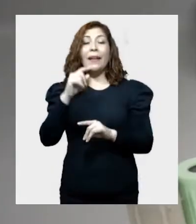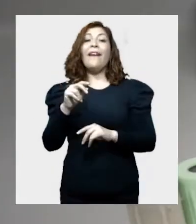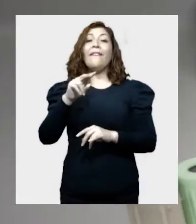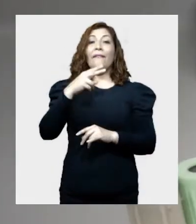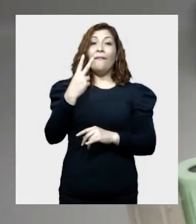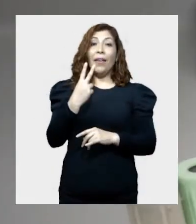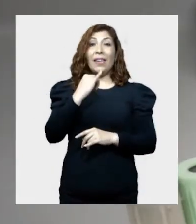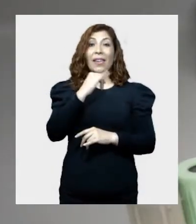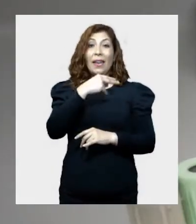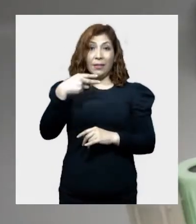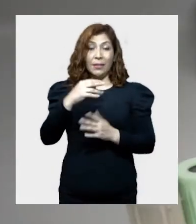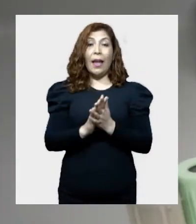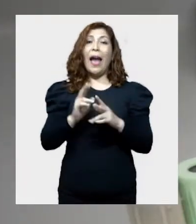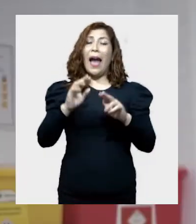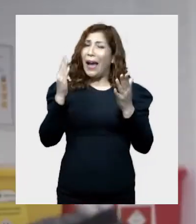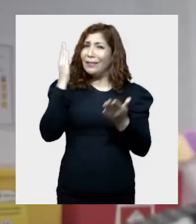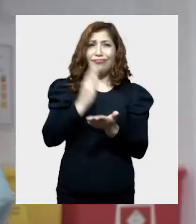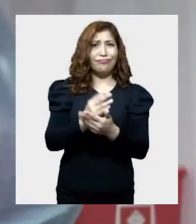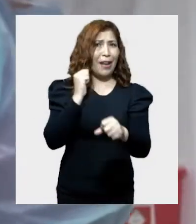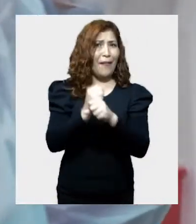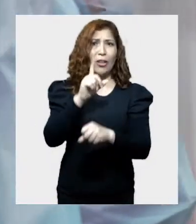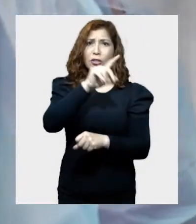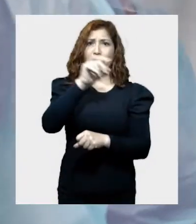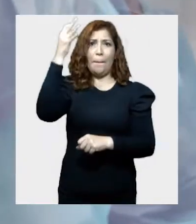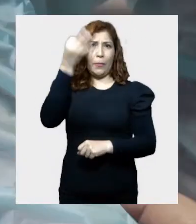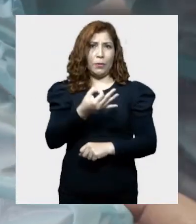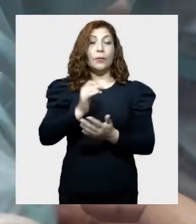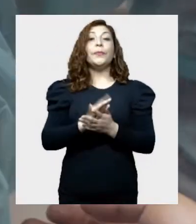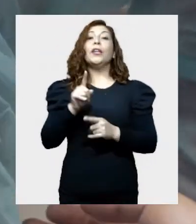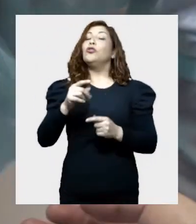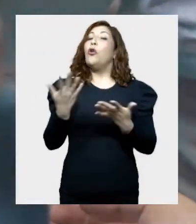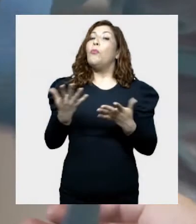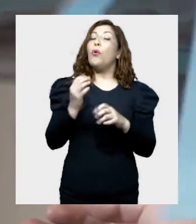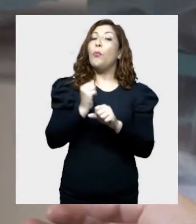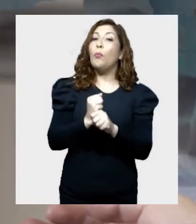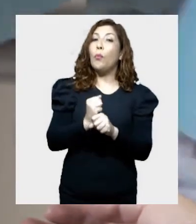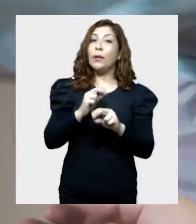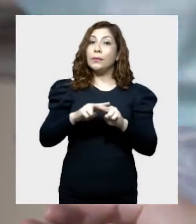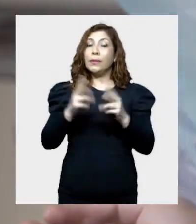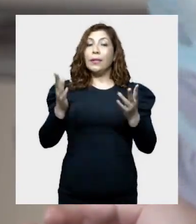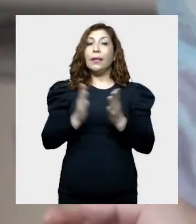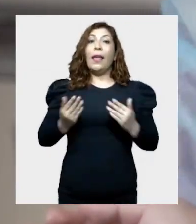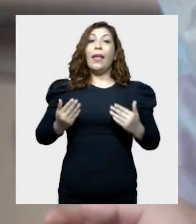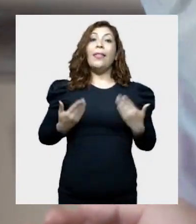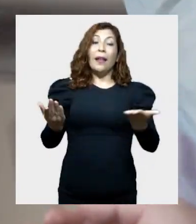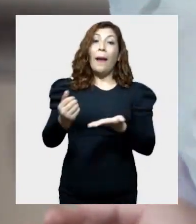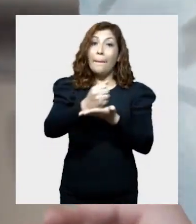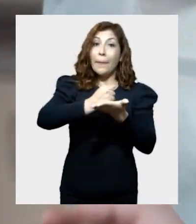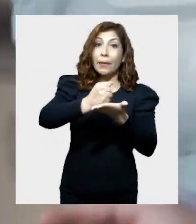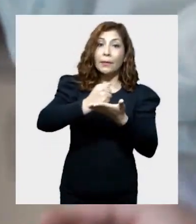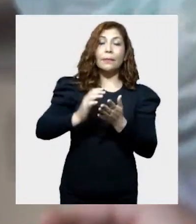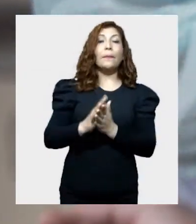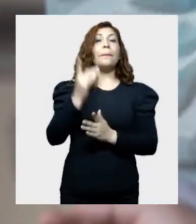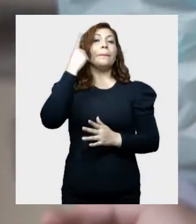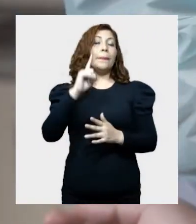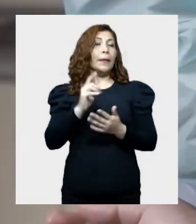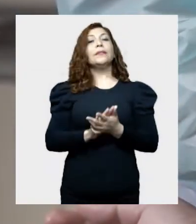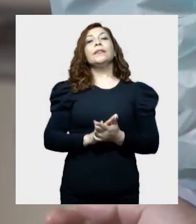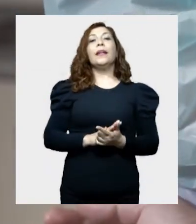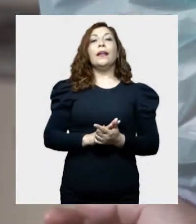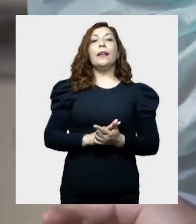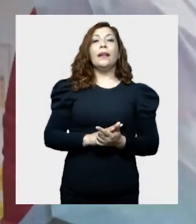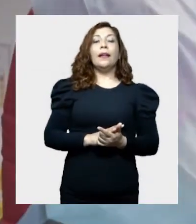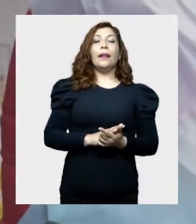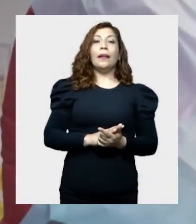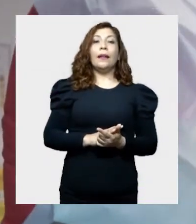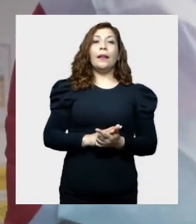VIH funcionando al 100%. Esto fue posible gracias a la entrega de medicamentos para espacios más